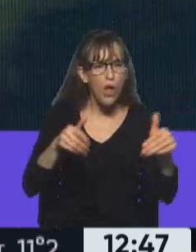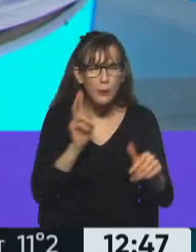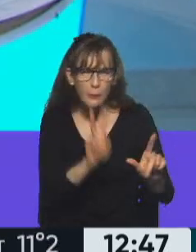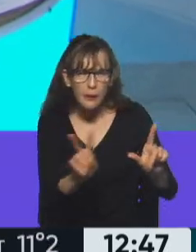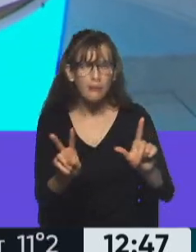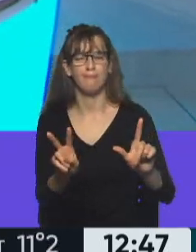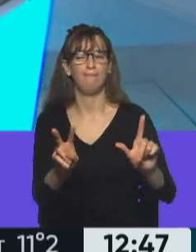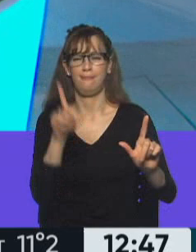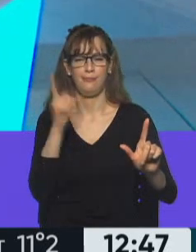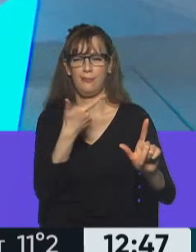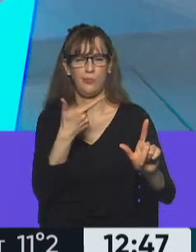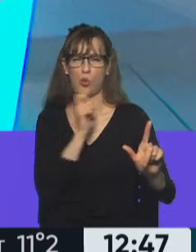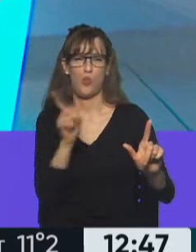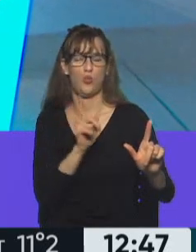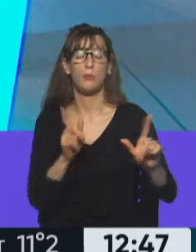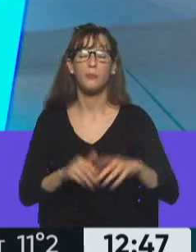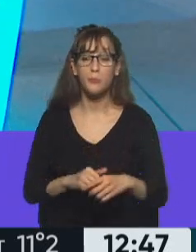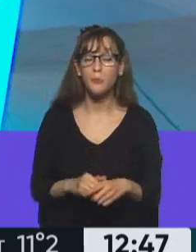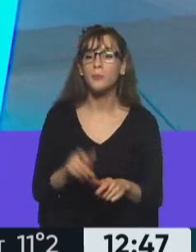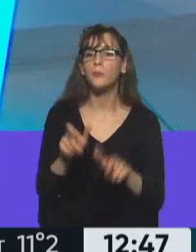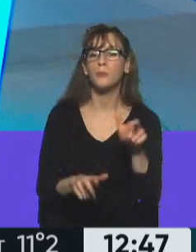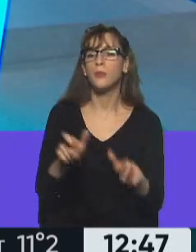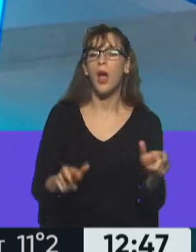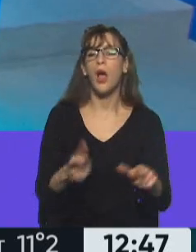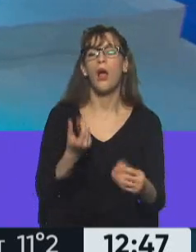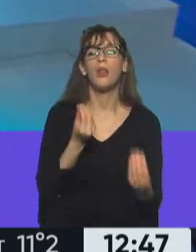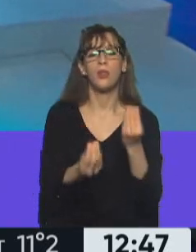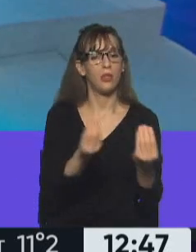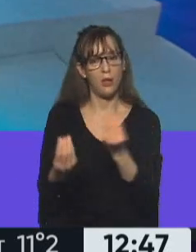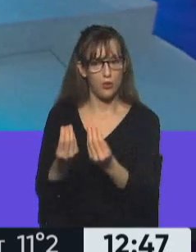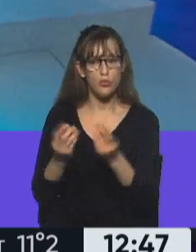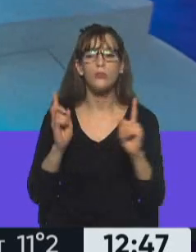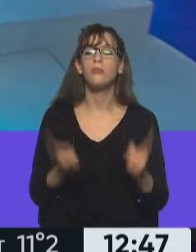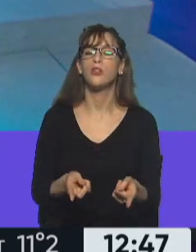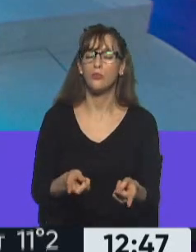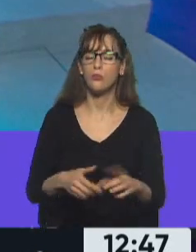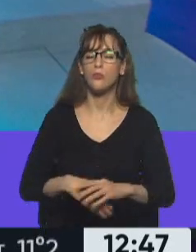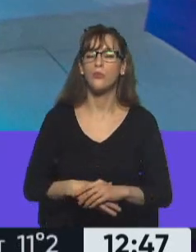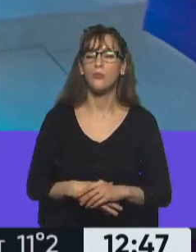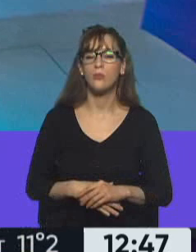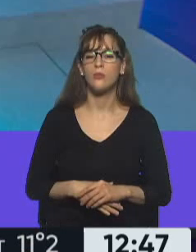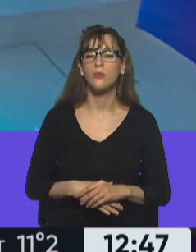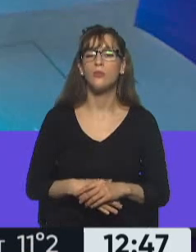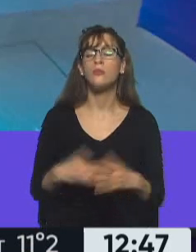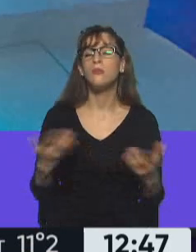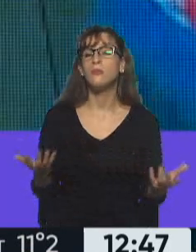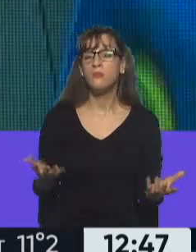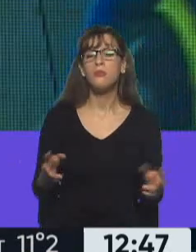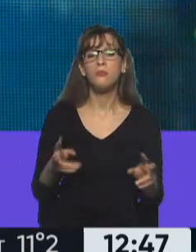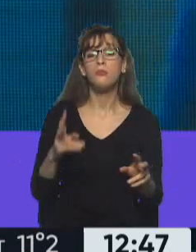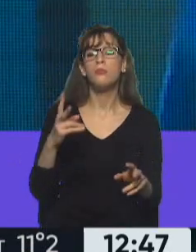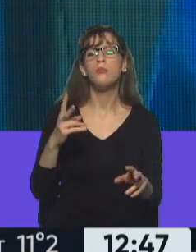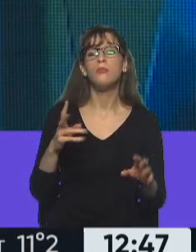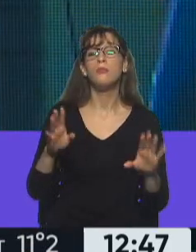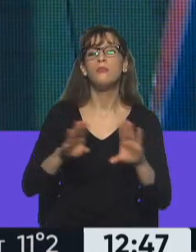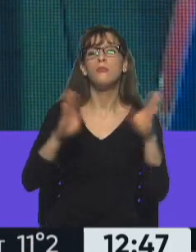un precandidato que quiere ocupar una banca en la diputación los diputados de la nación la cama diputada de la nación donde se define nada menos que las reglas por